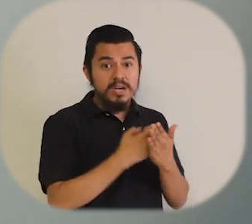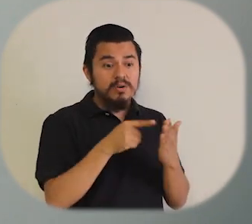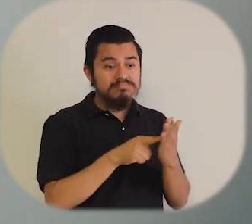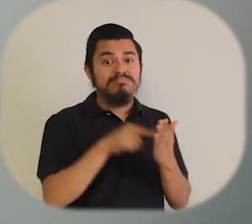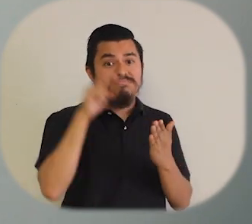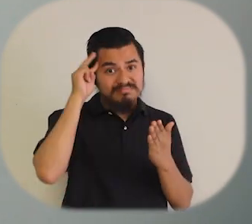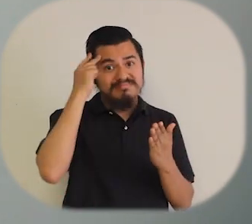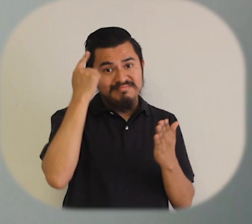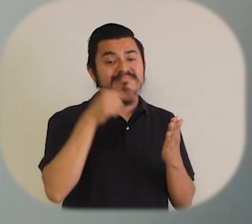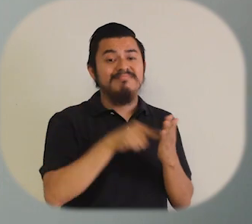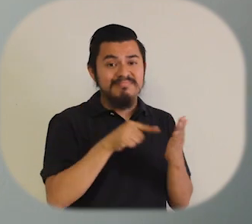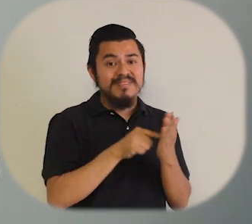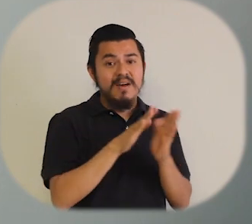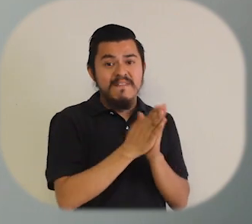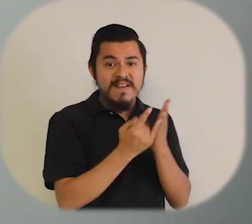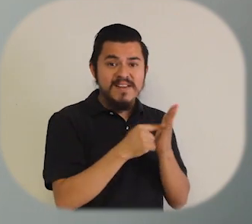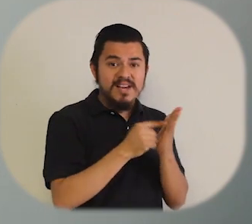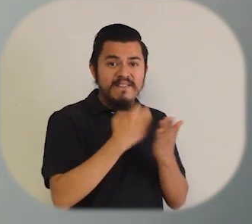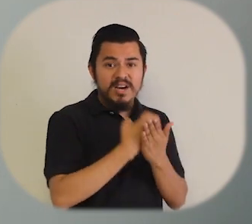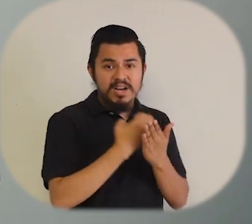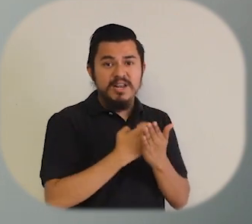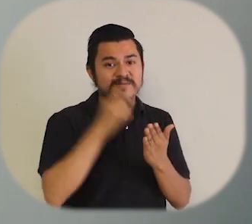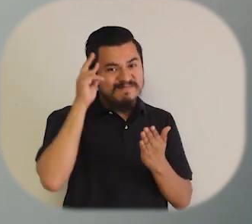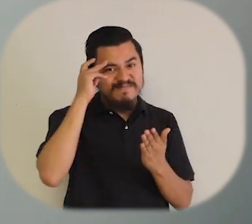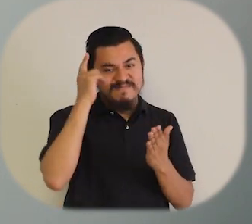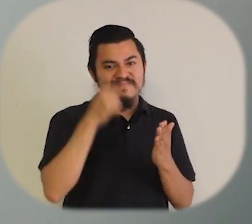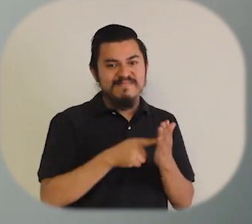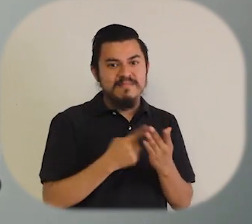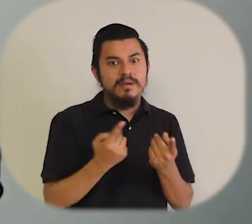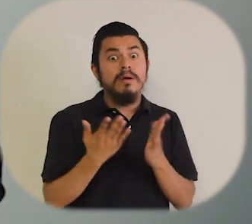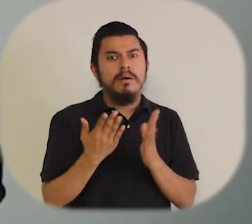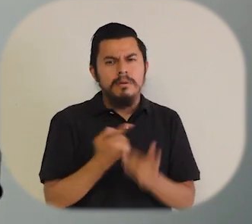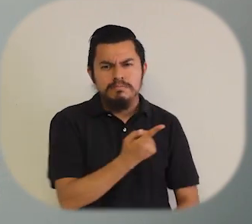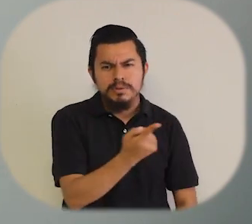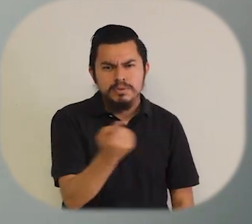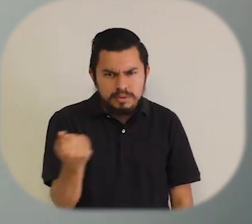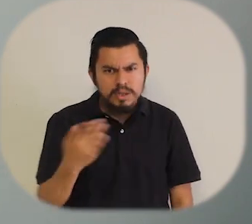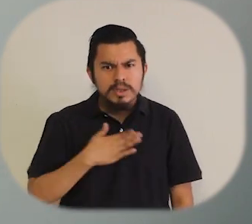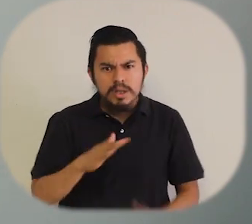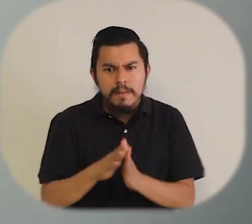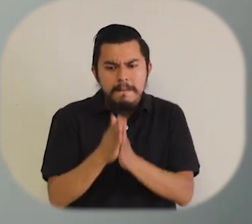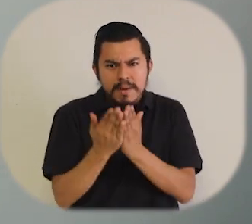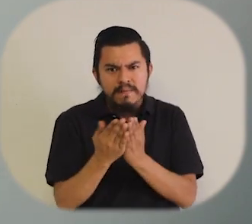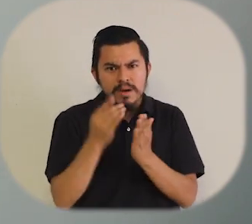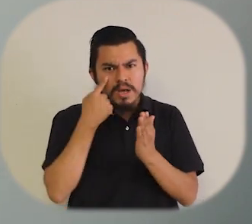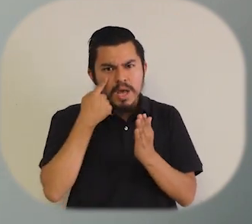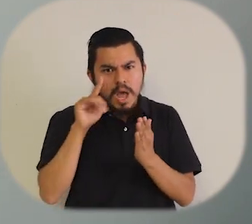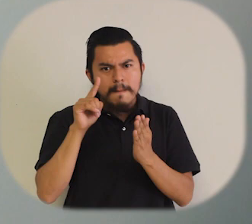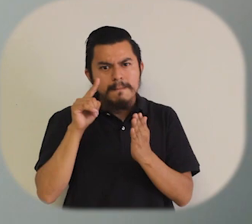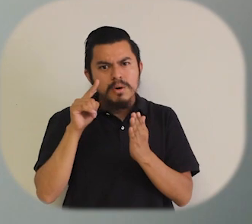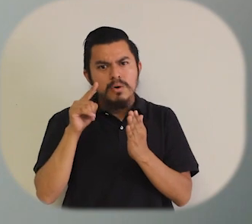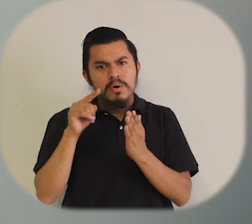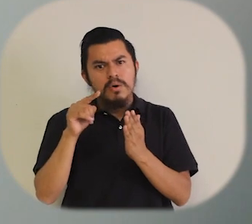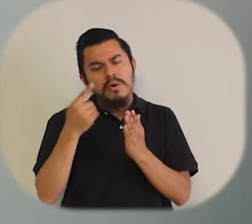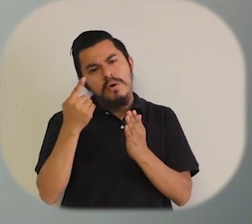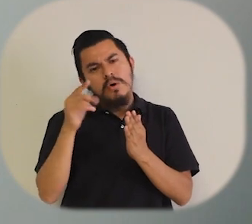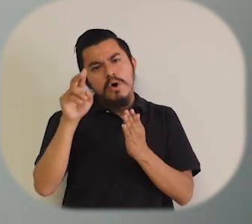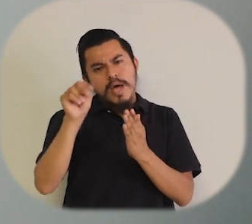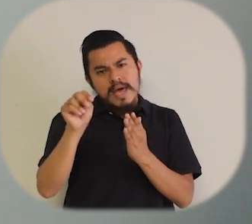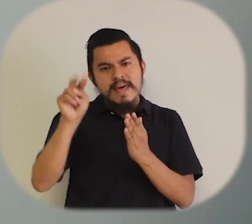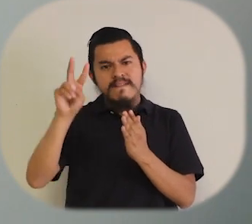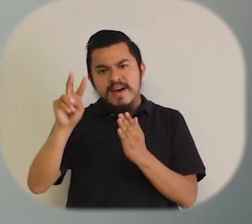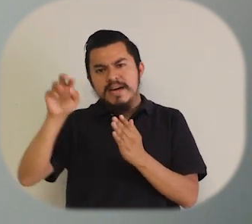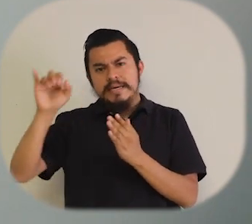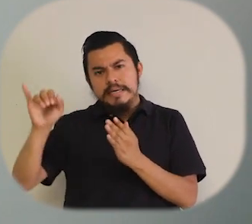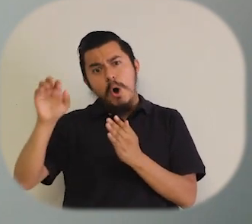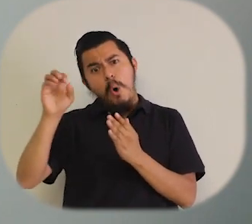se define. Este es el evangelio de la Biblia. Si ustedes tienen también la Biblia, por ejemplo la Nueva Versión Internacional o la Biblia